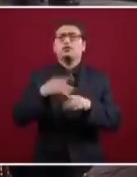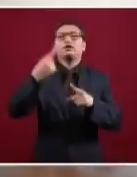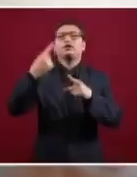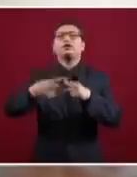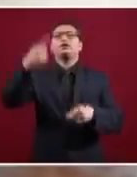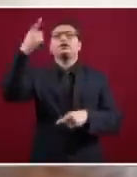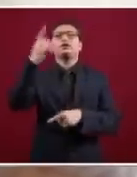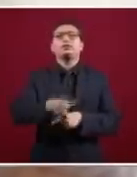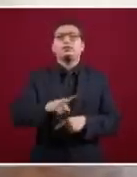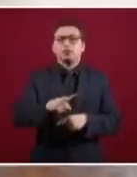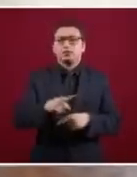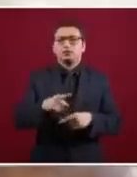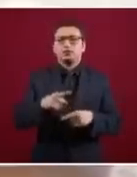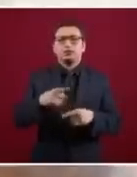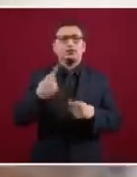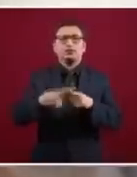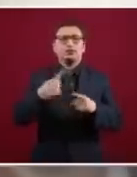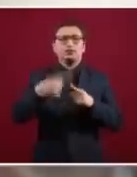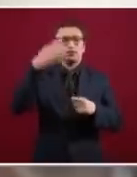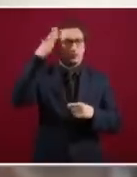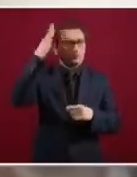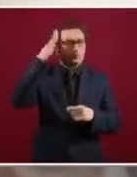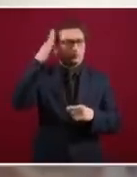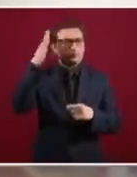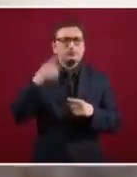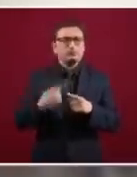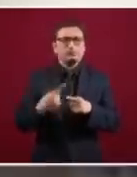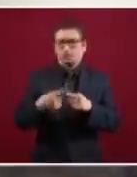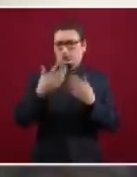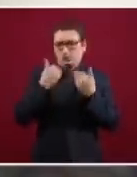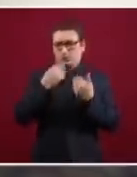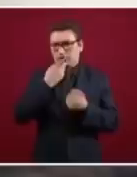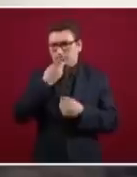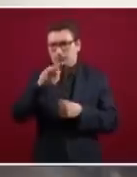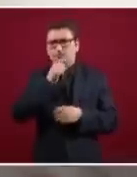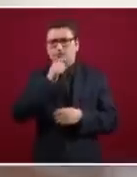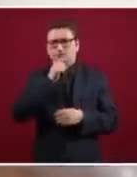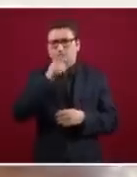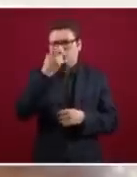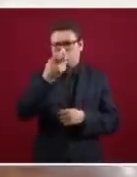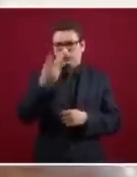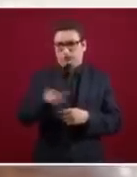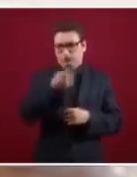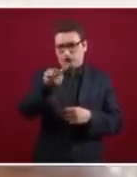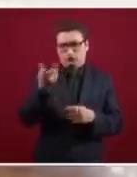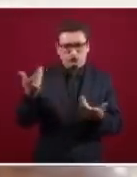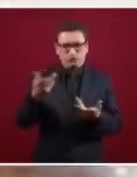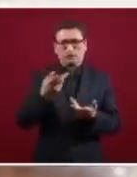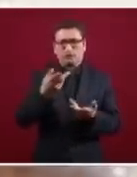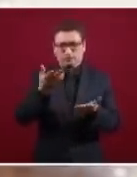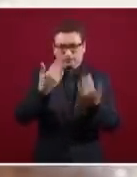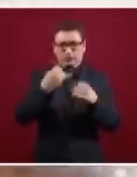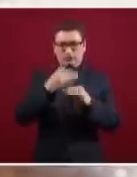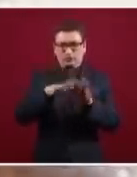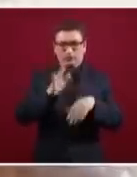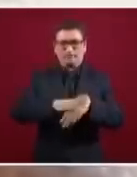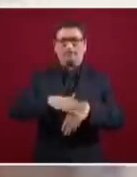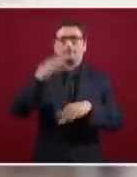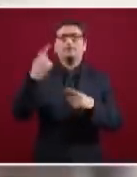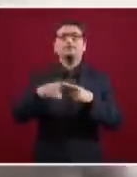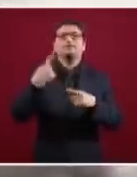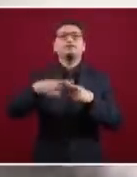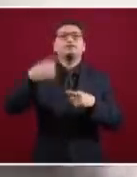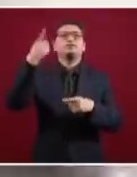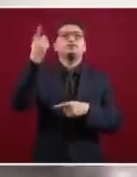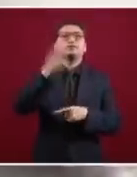este operativo no sé una cadena de mando preguntarle sobre esta situación si nos puede dar más detalles quién fue